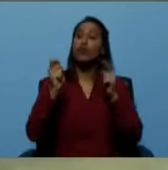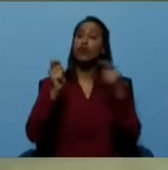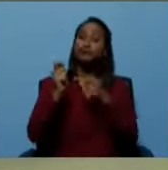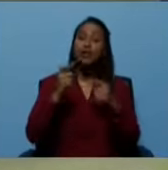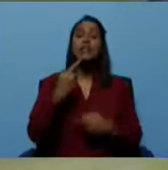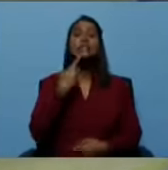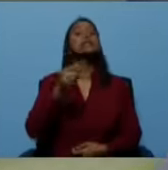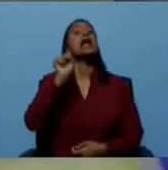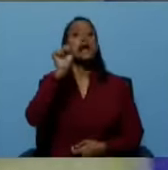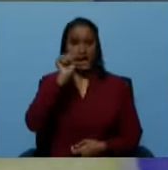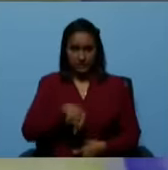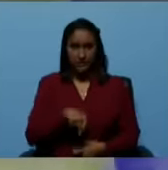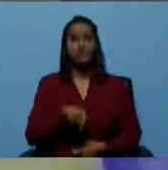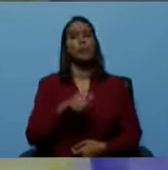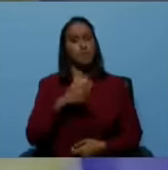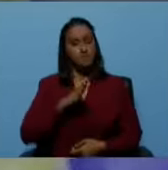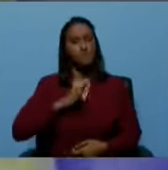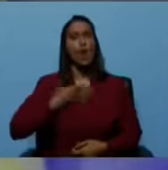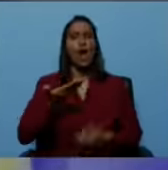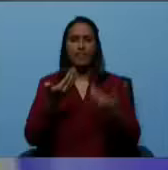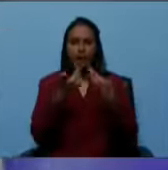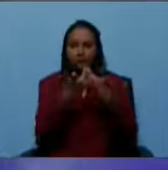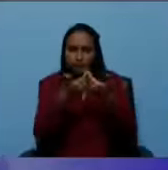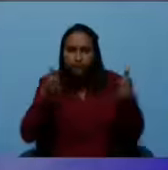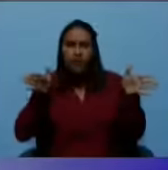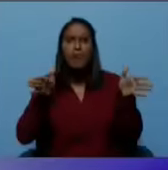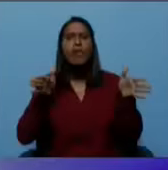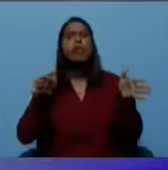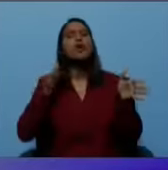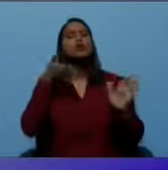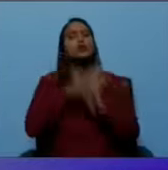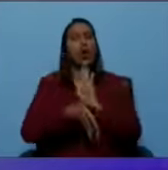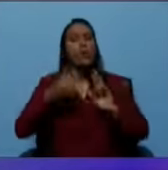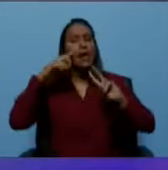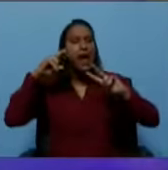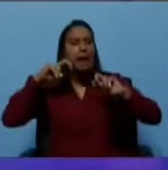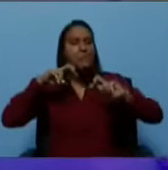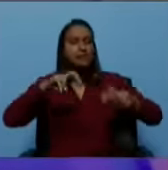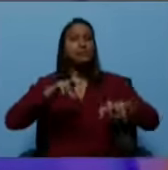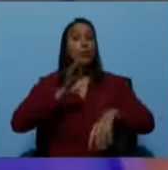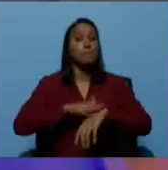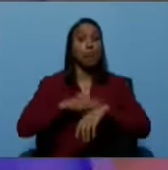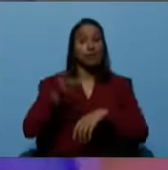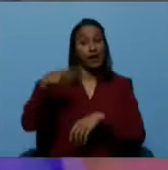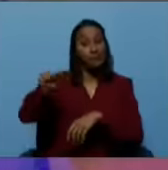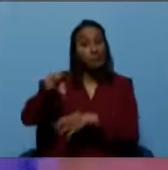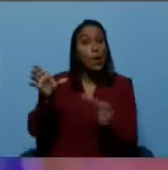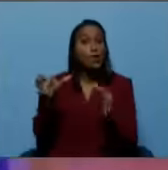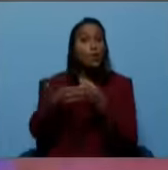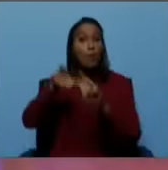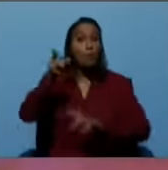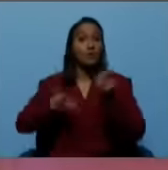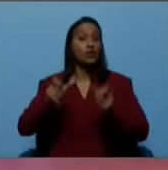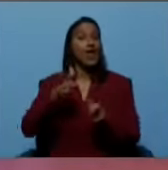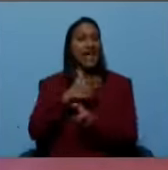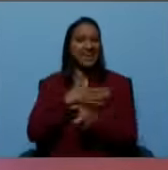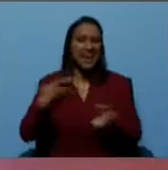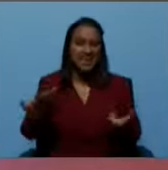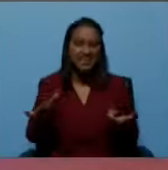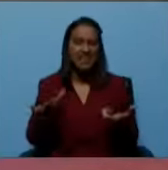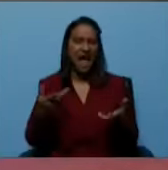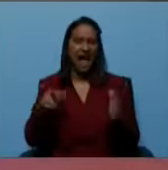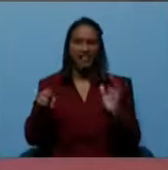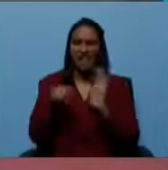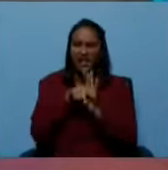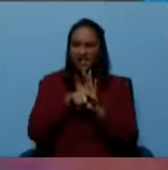han intentado perturbar y que intentaron perturbar no solamente el proceso electoral del pasado 28 de julio, sino también la